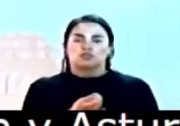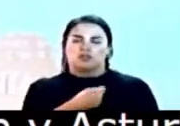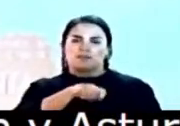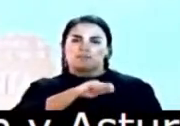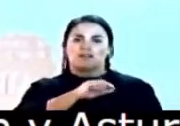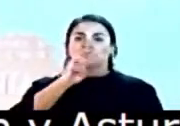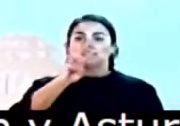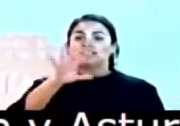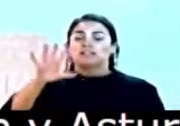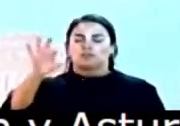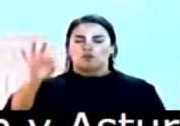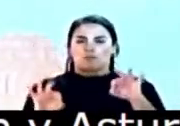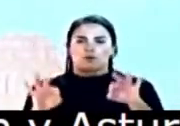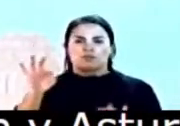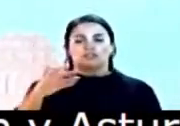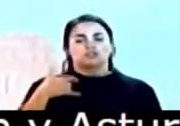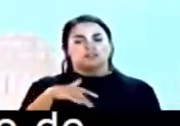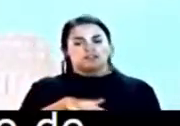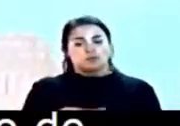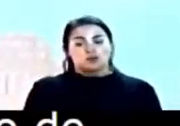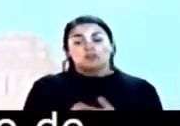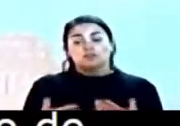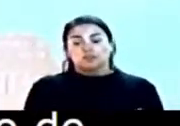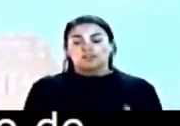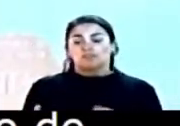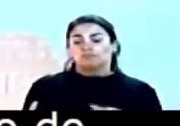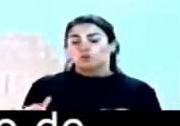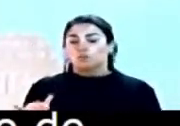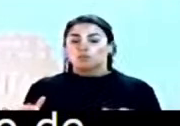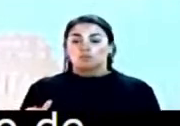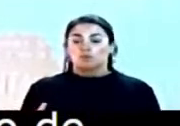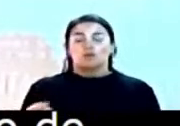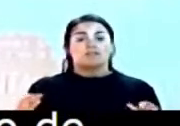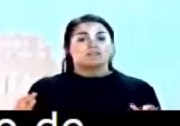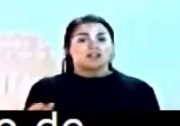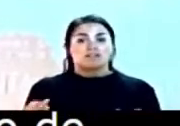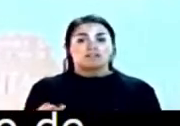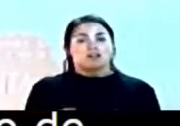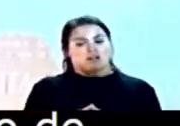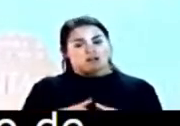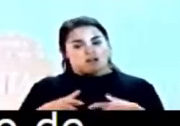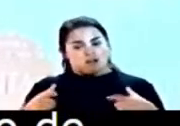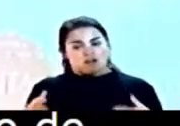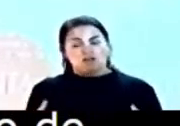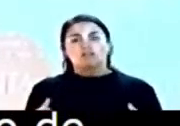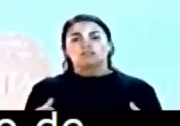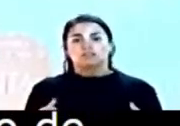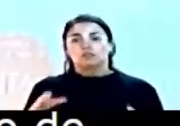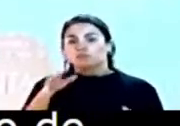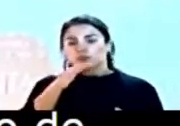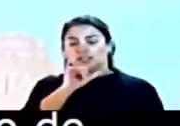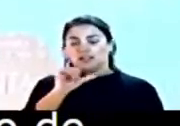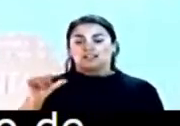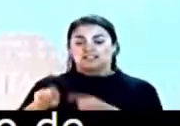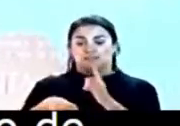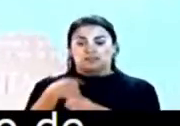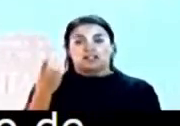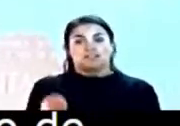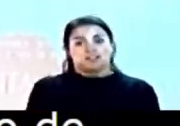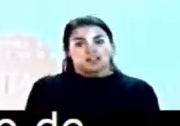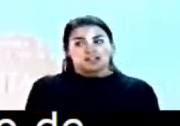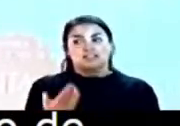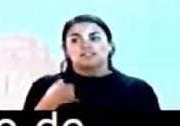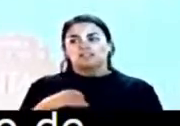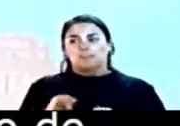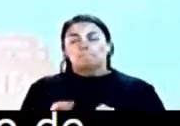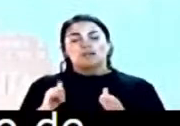un 35%, y ese ritmo se verá lógicamente aumentado cuando la semana que viene